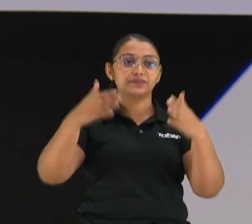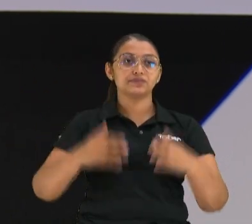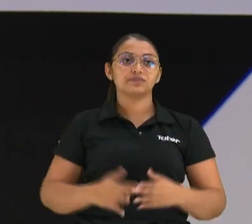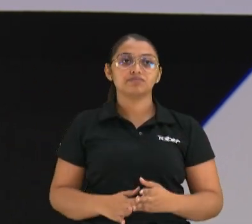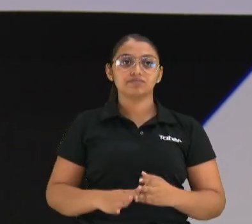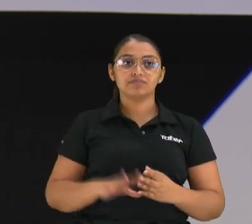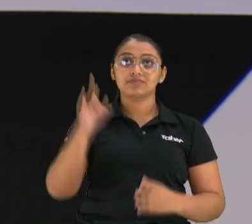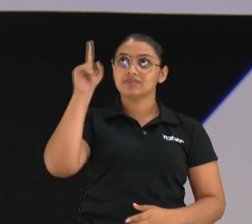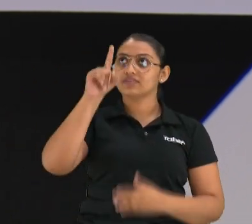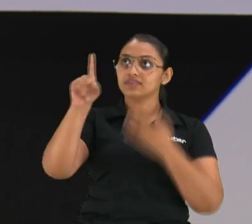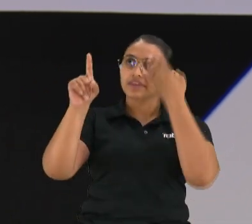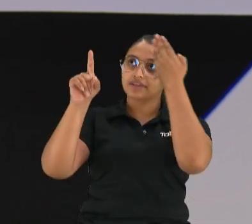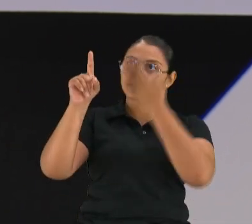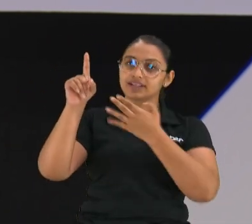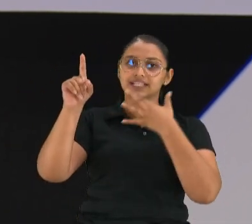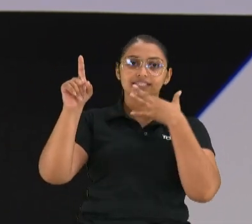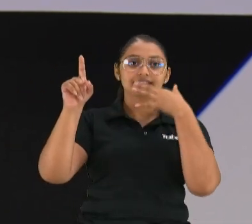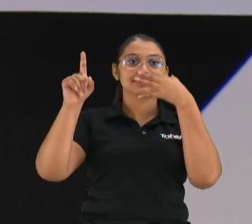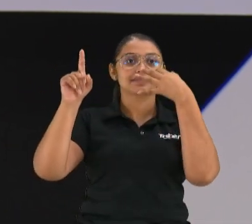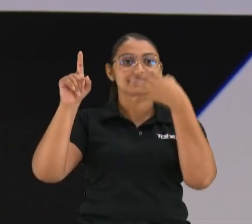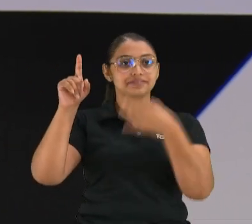él es la verdad